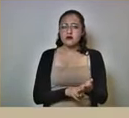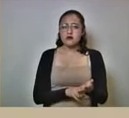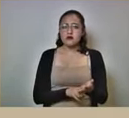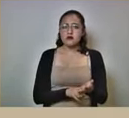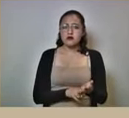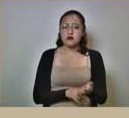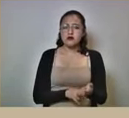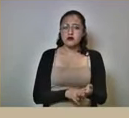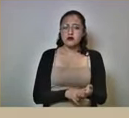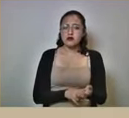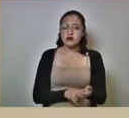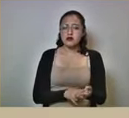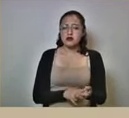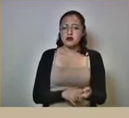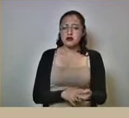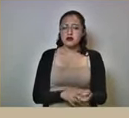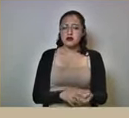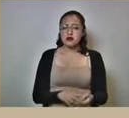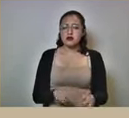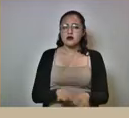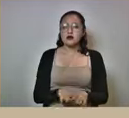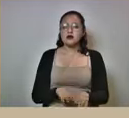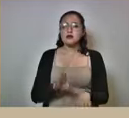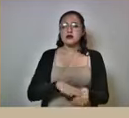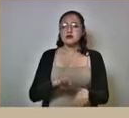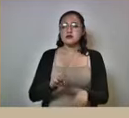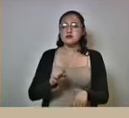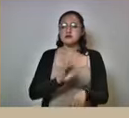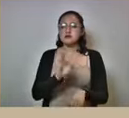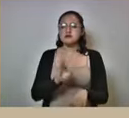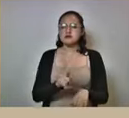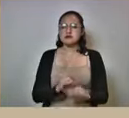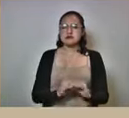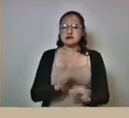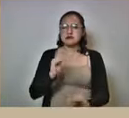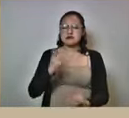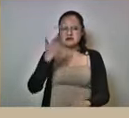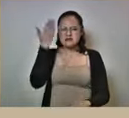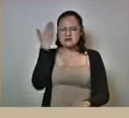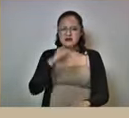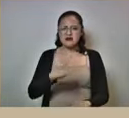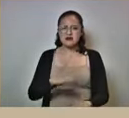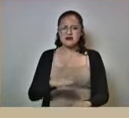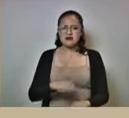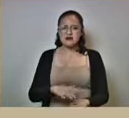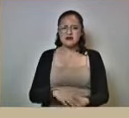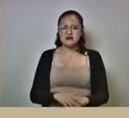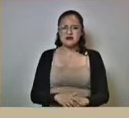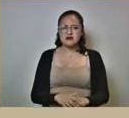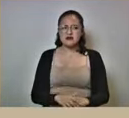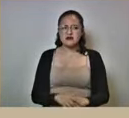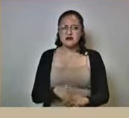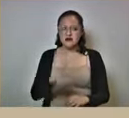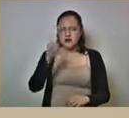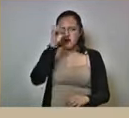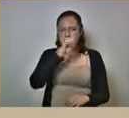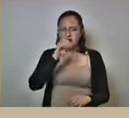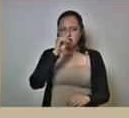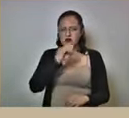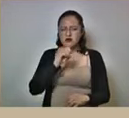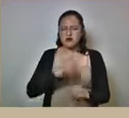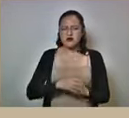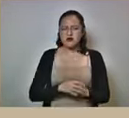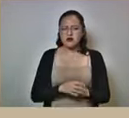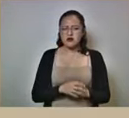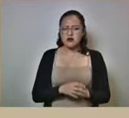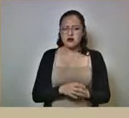de los productos que entregan, este es de más del 60% más o menos. Saber en primera instancia su opinión y si